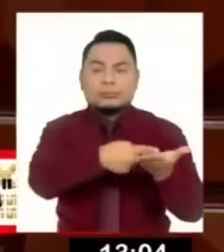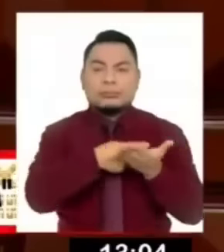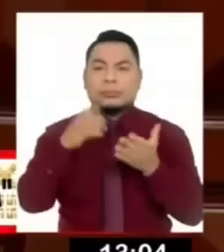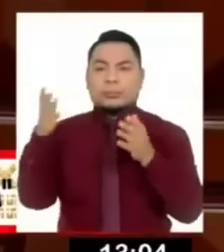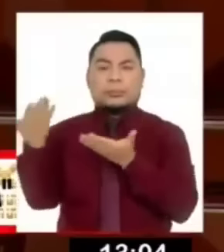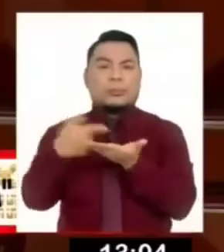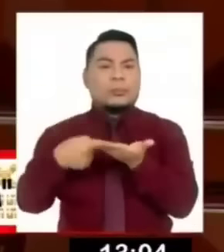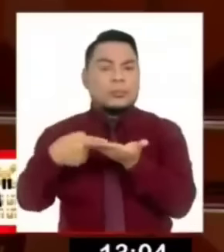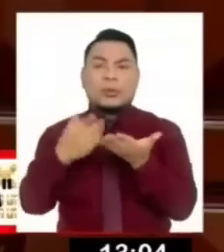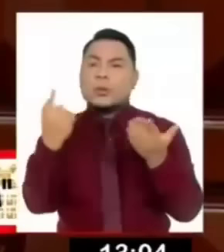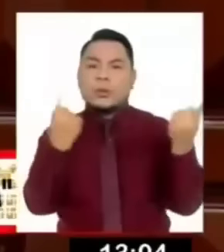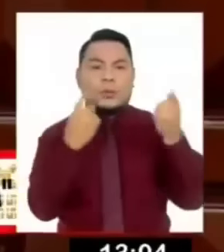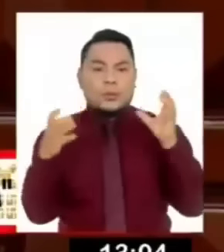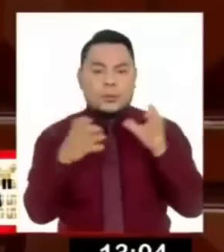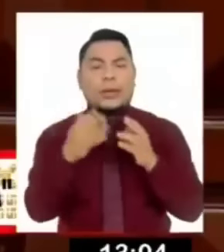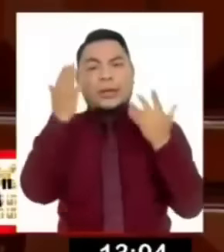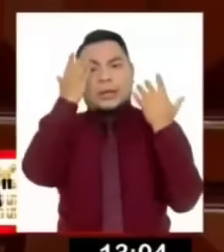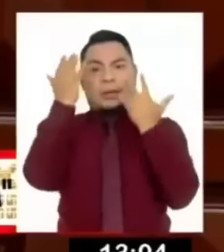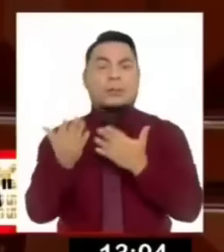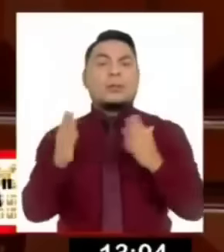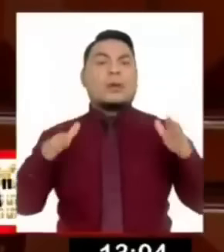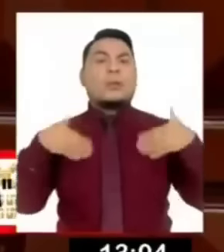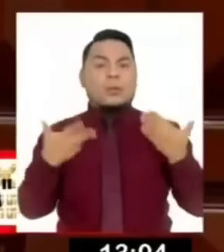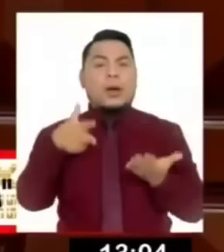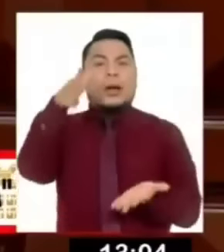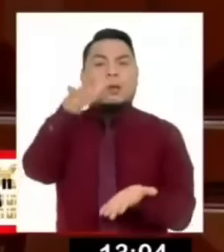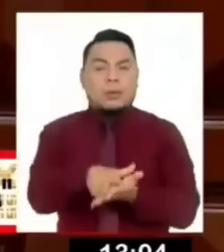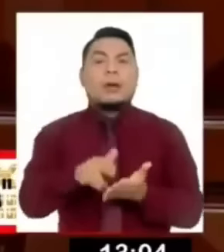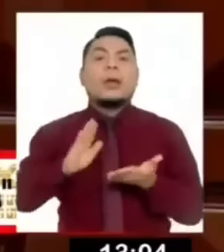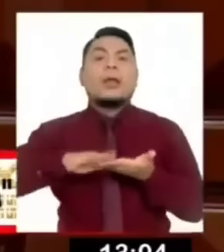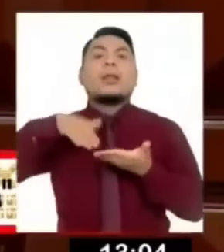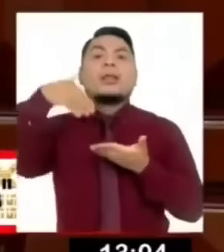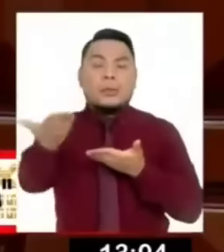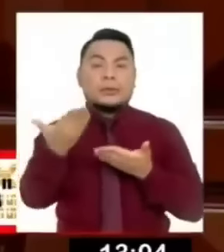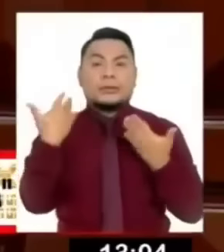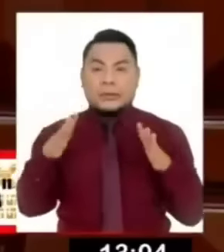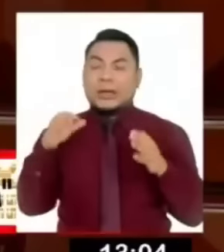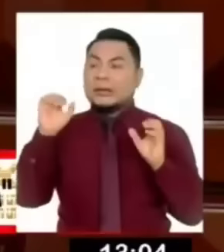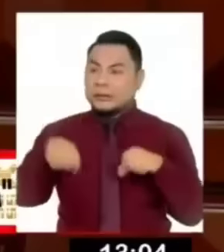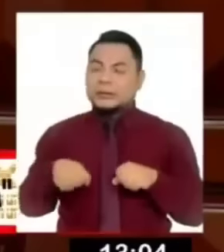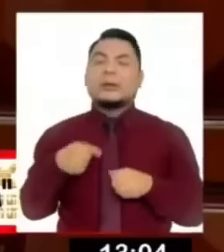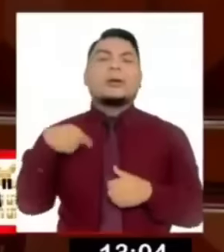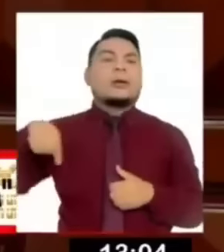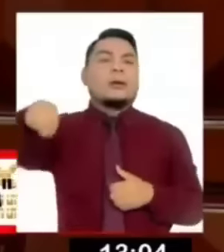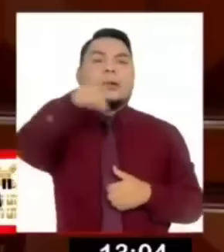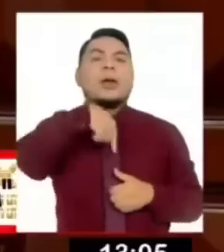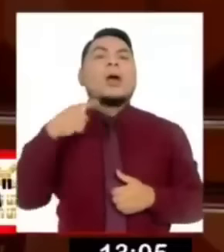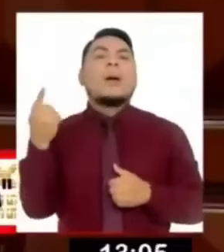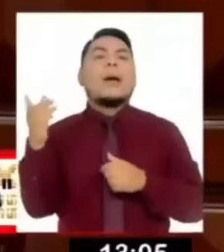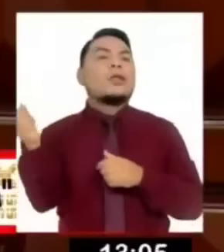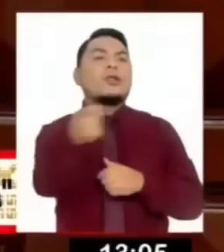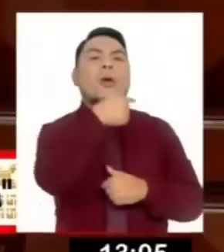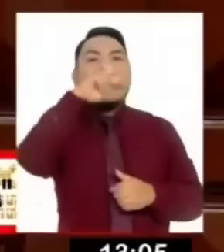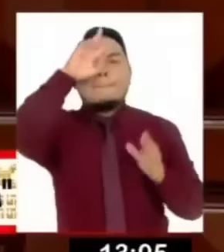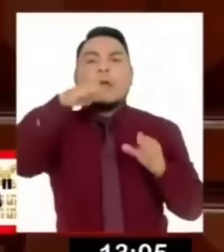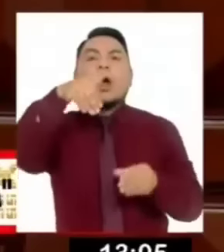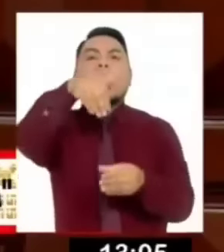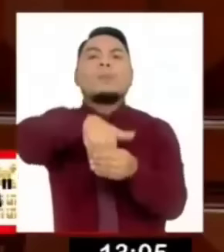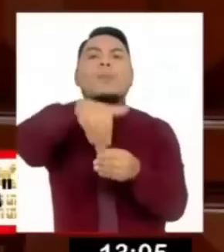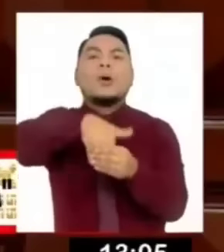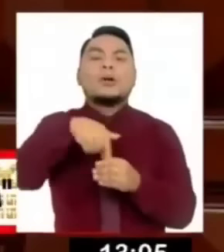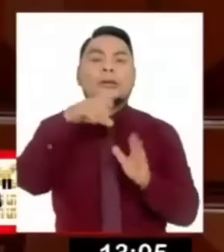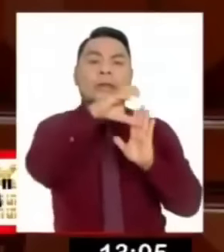Parlamento, esperamos que pueda ser aprobado y luego sometido a ratificación en referendo popular.